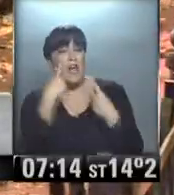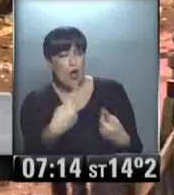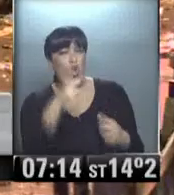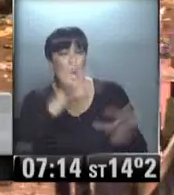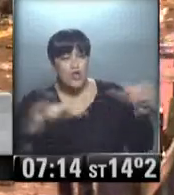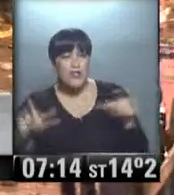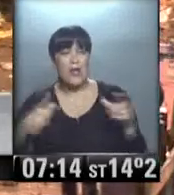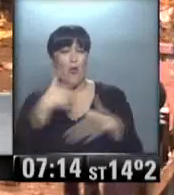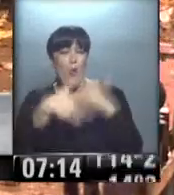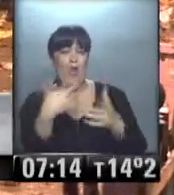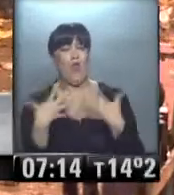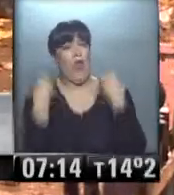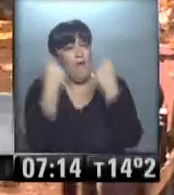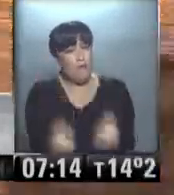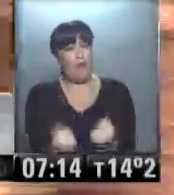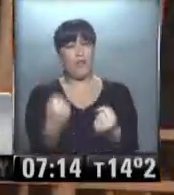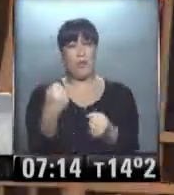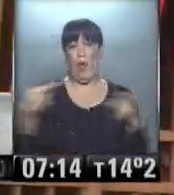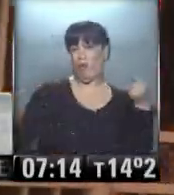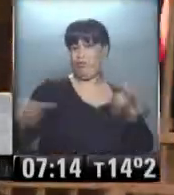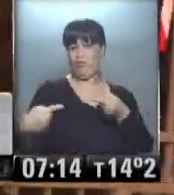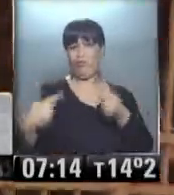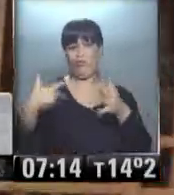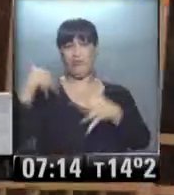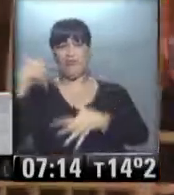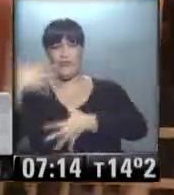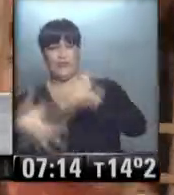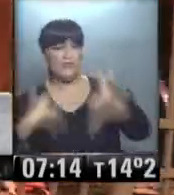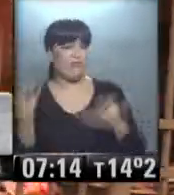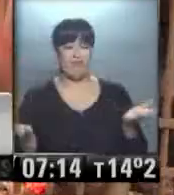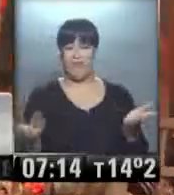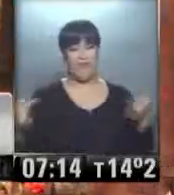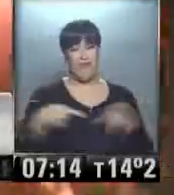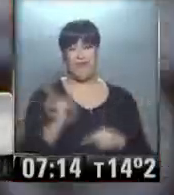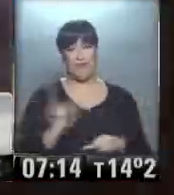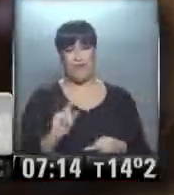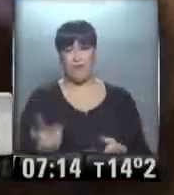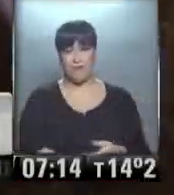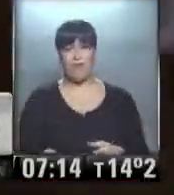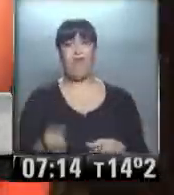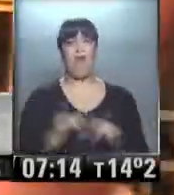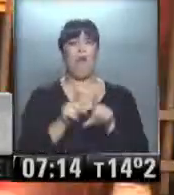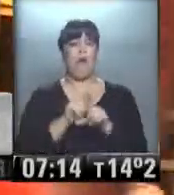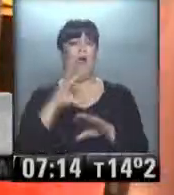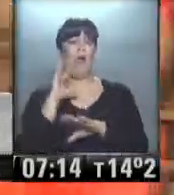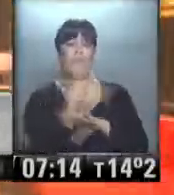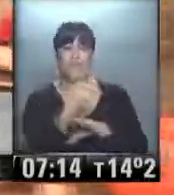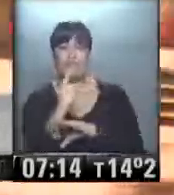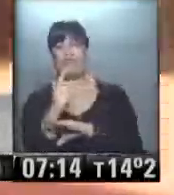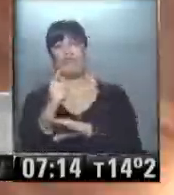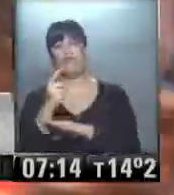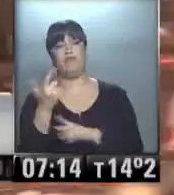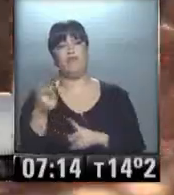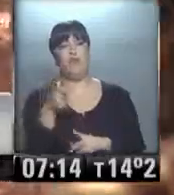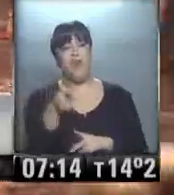pero no, esto nada tiene que ver con ningún resultado deportivo. Esto es delincuencia, esto es un